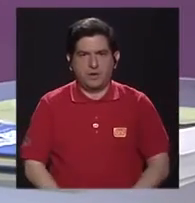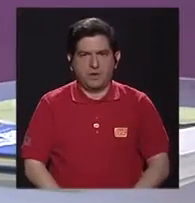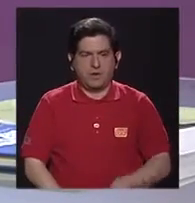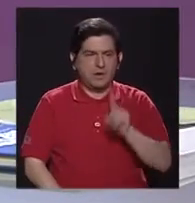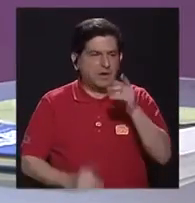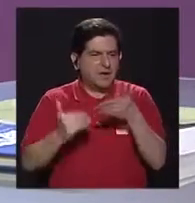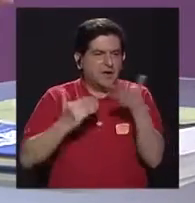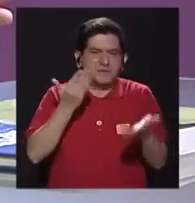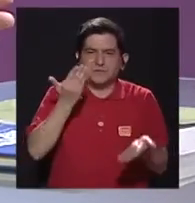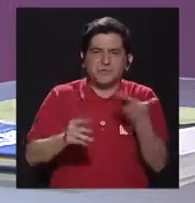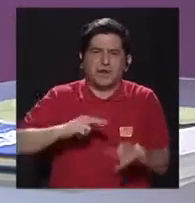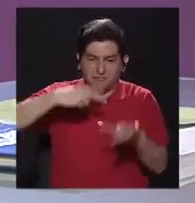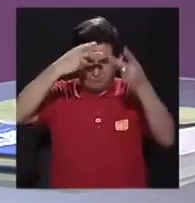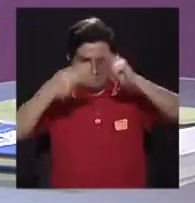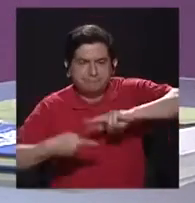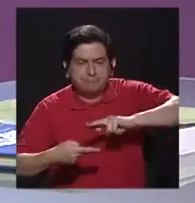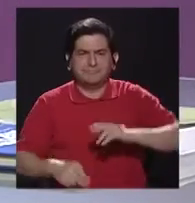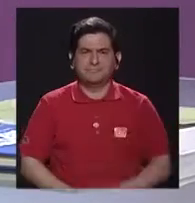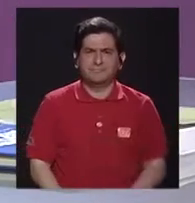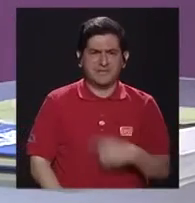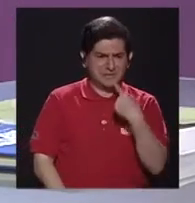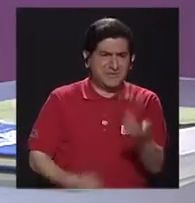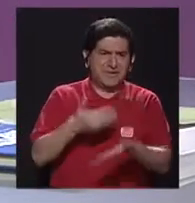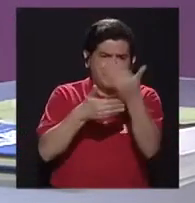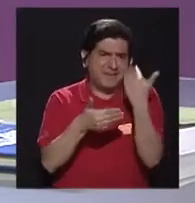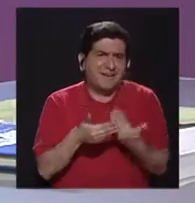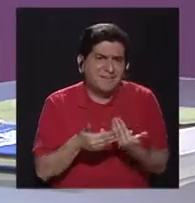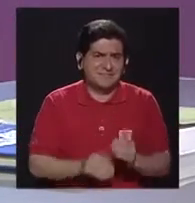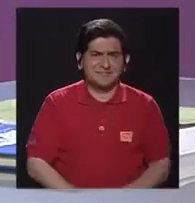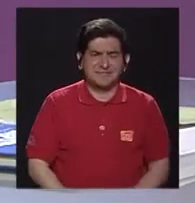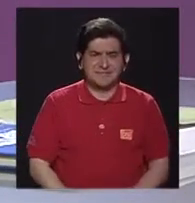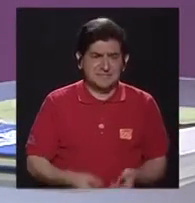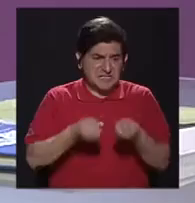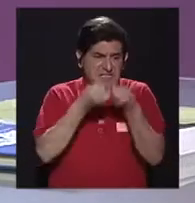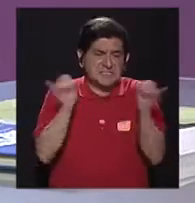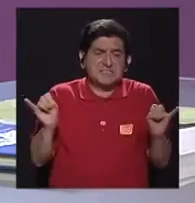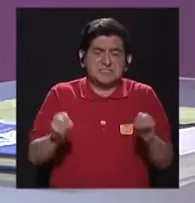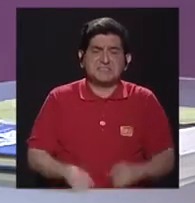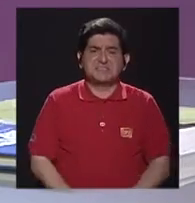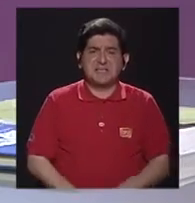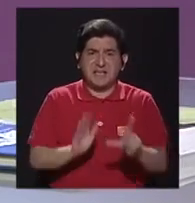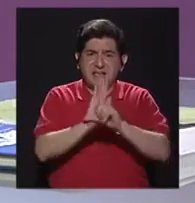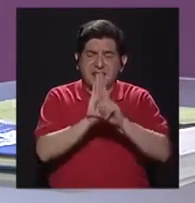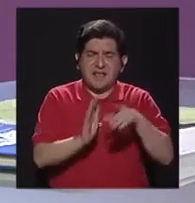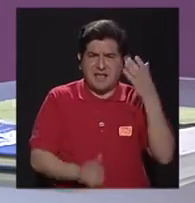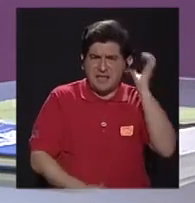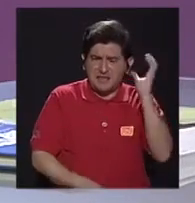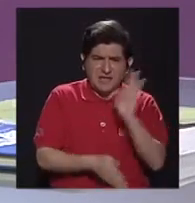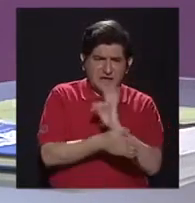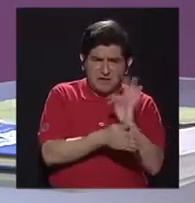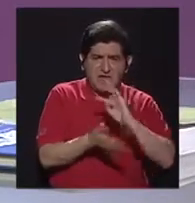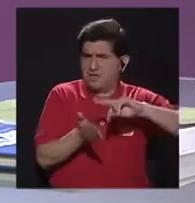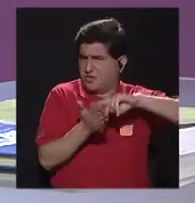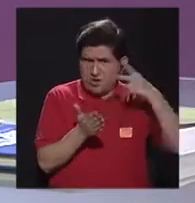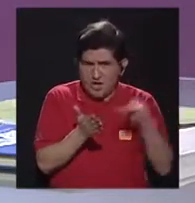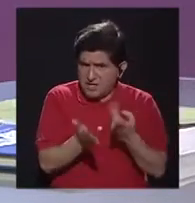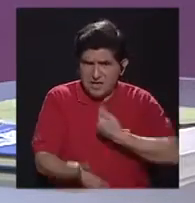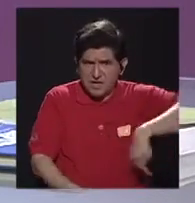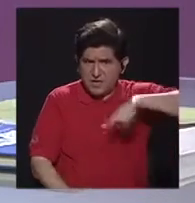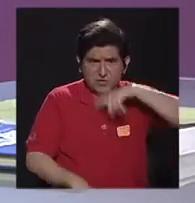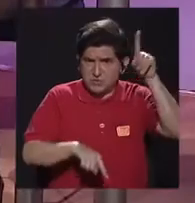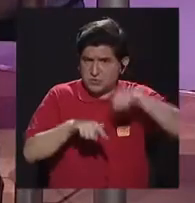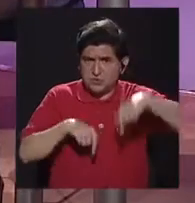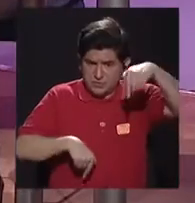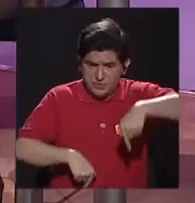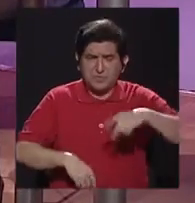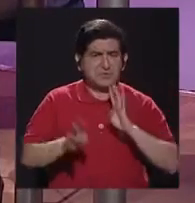cosa como al revés, es como yo le comentaba. Si no hubiese una ley de radio y televisión, eso significaría que nosotros no podemos